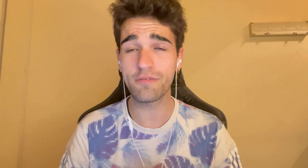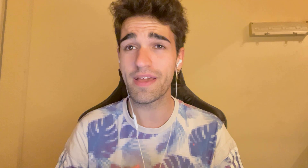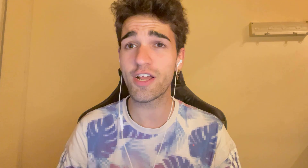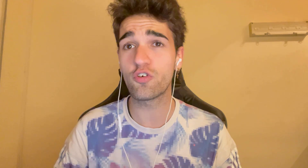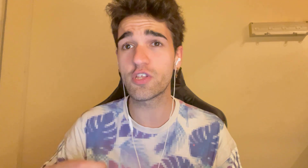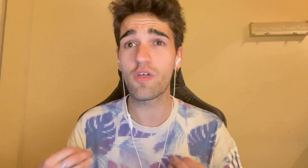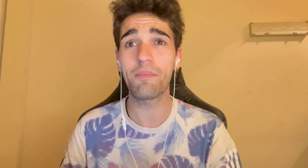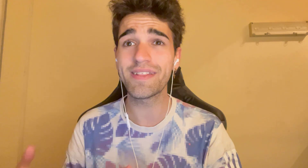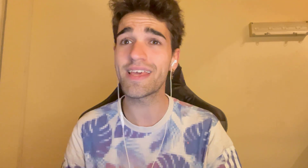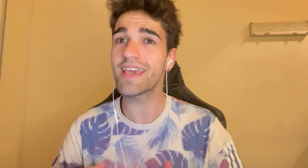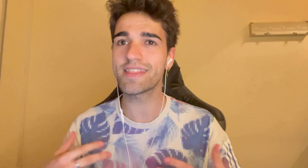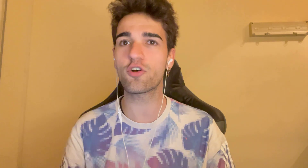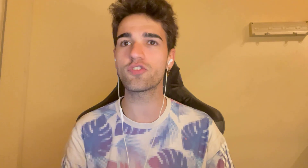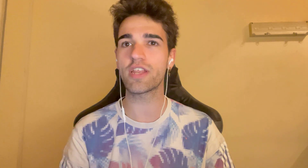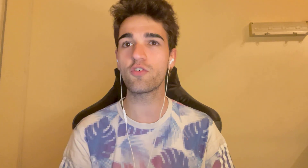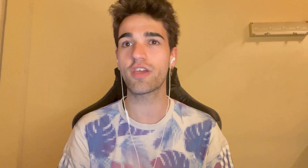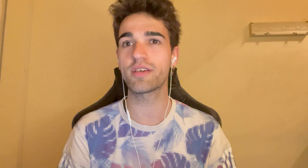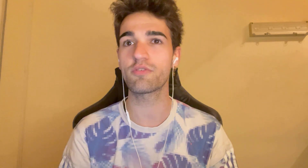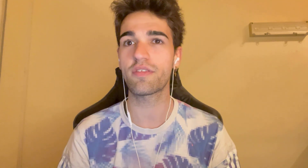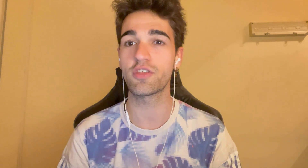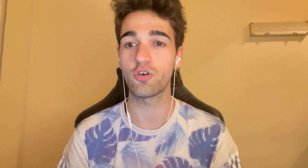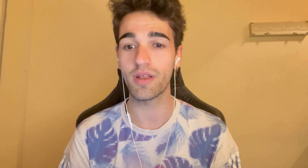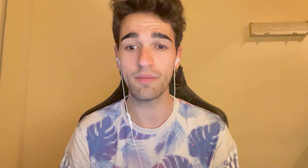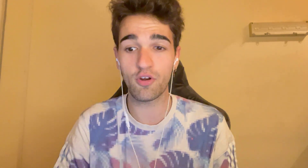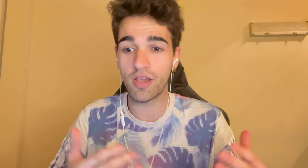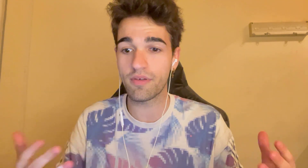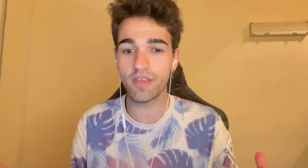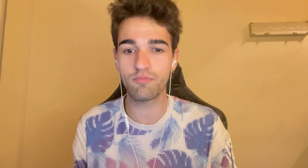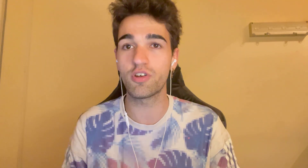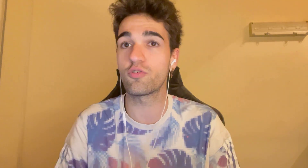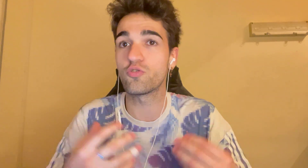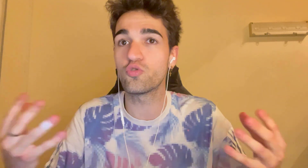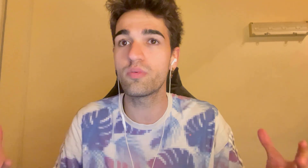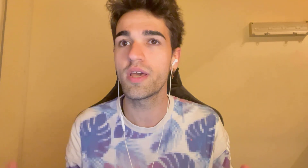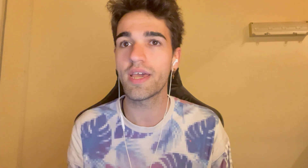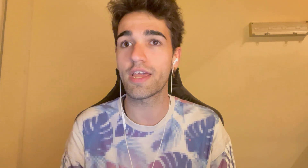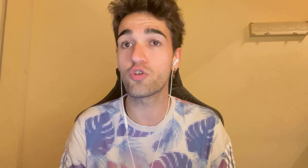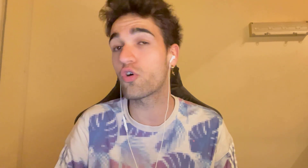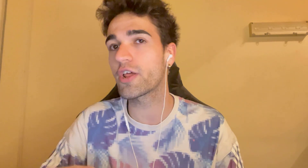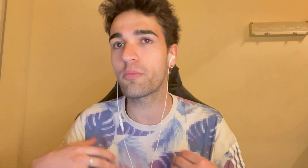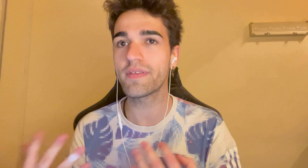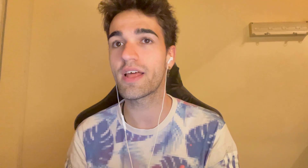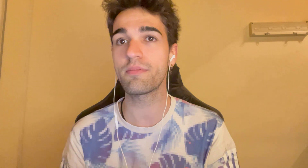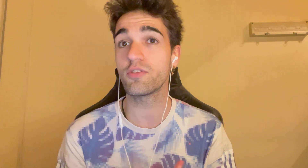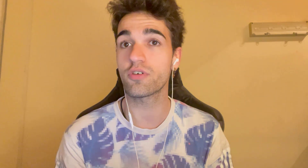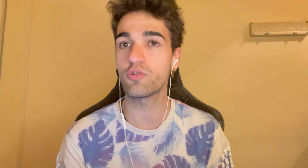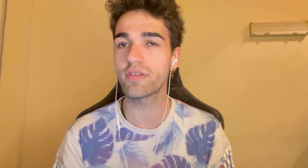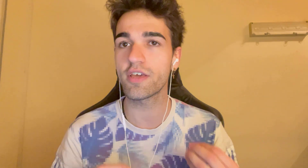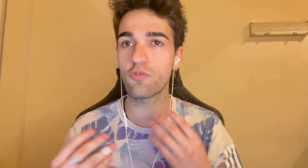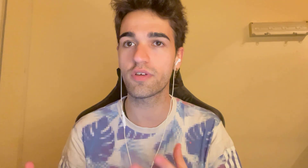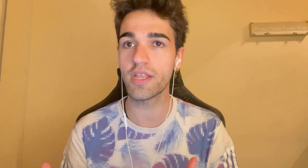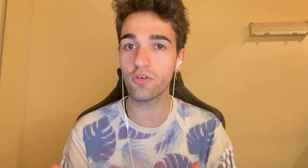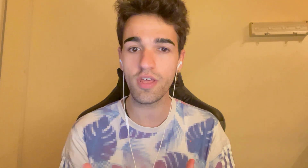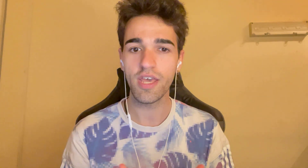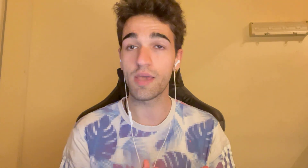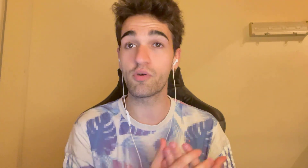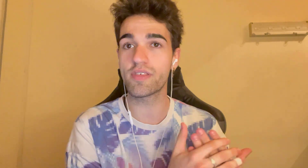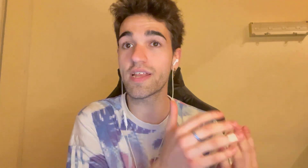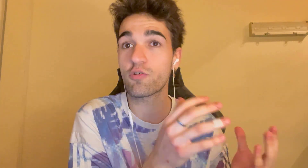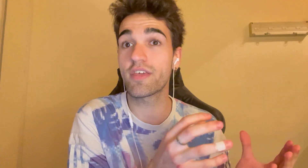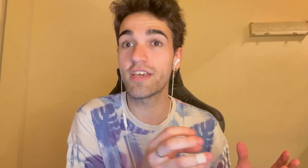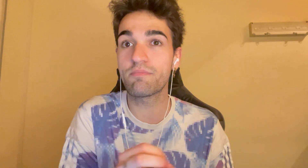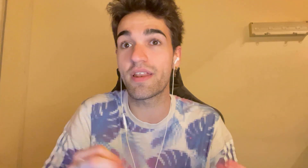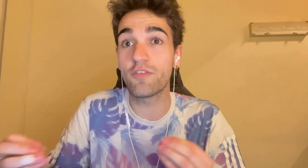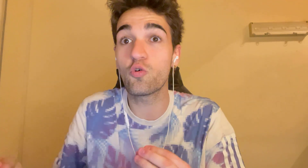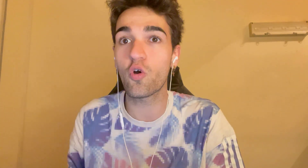que podáis ver continuamente este contenido que estamos haciendo, ¿vale? Porque a veces, bueno, YouTube no os recomienda el vídeo si no estáis suscritos y puede